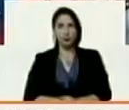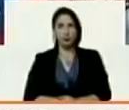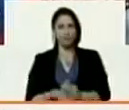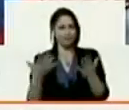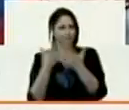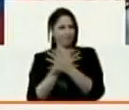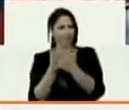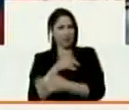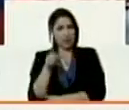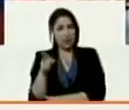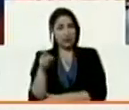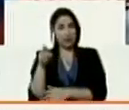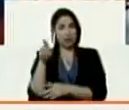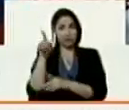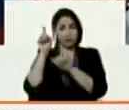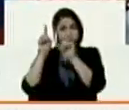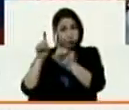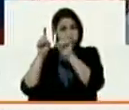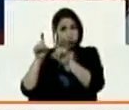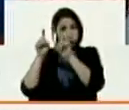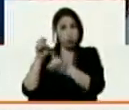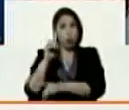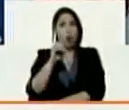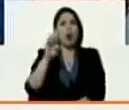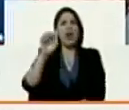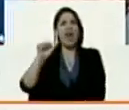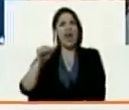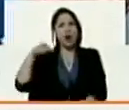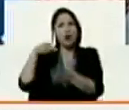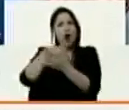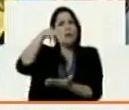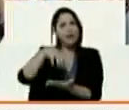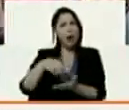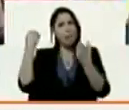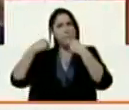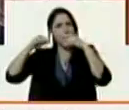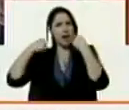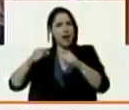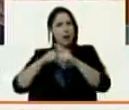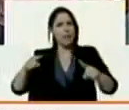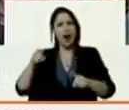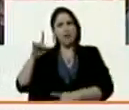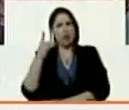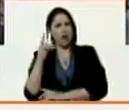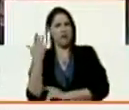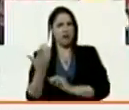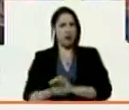Esa es la recomendación de la OEA. Es el golpe de Estado que están preparando allá en Bolivia.